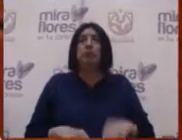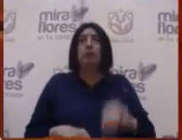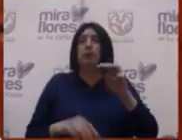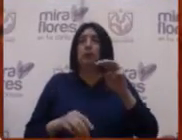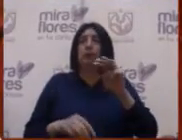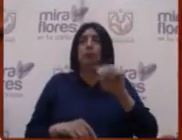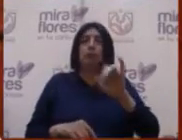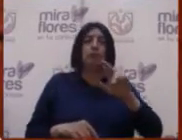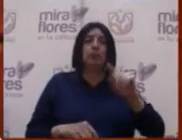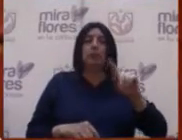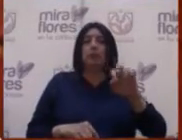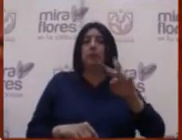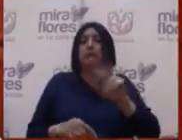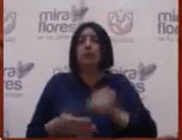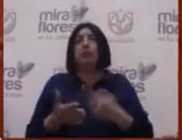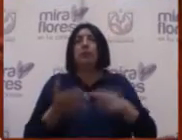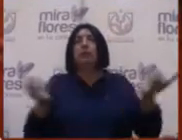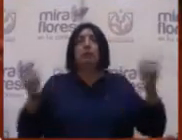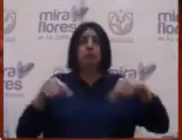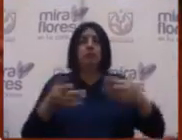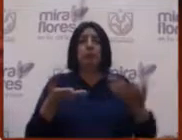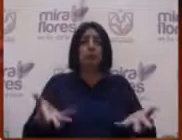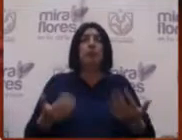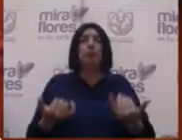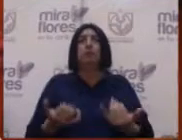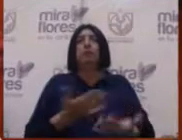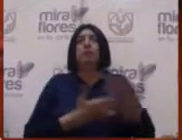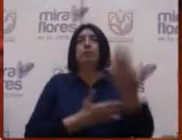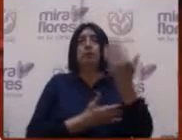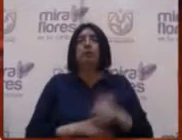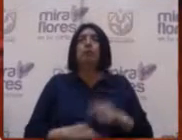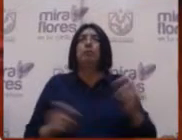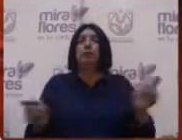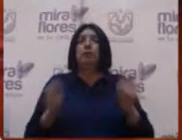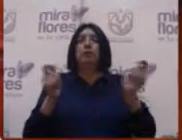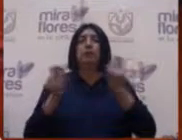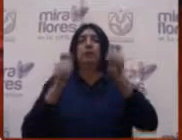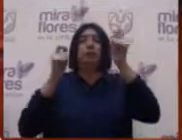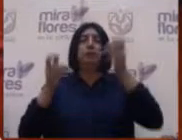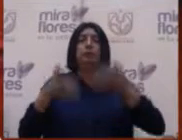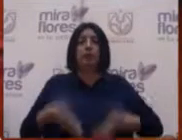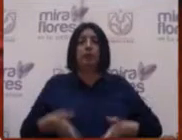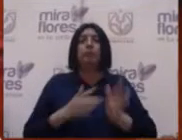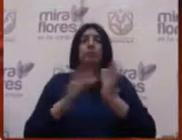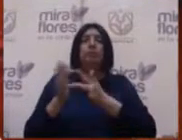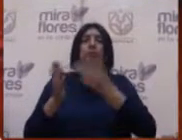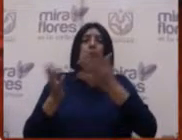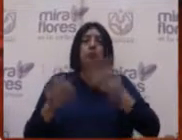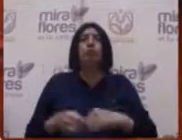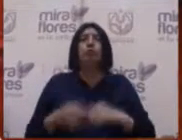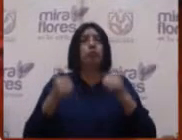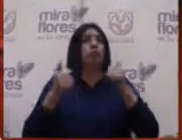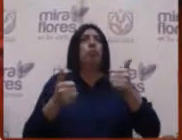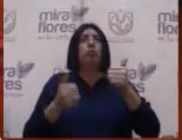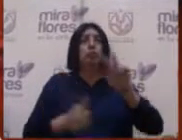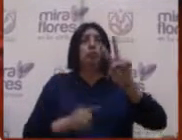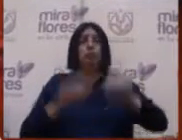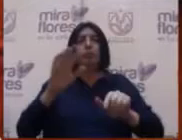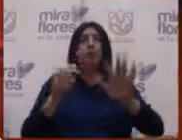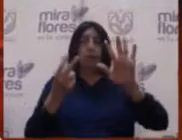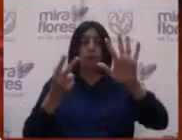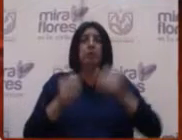y quienes están presentes en la sala esta mañana por las fiestas navideñas y un deseo de un venturoso